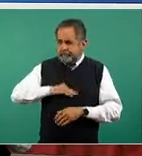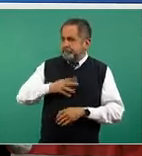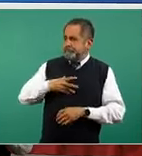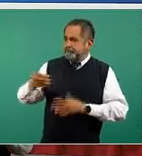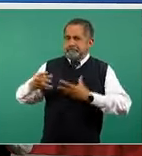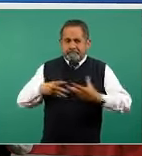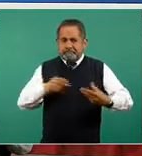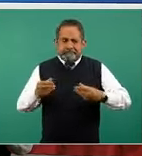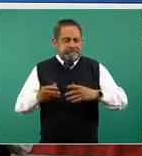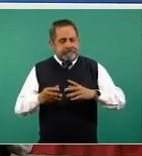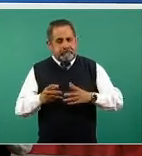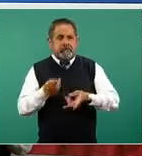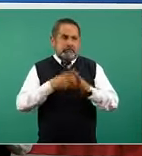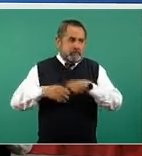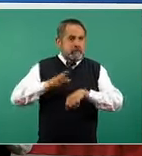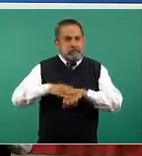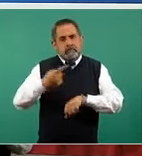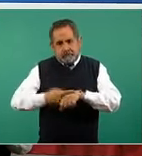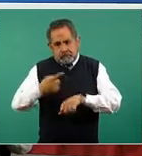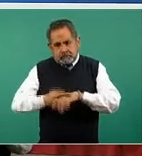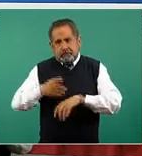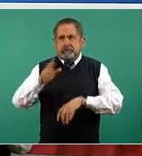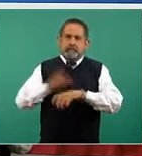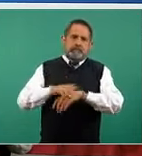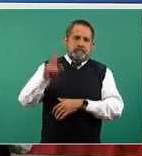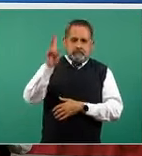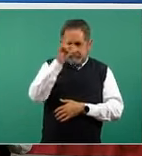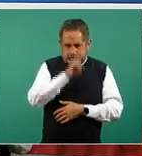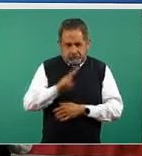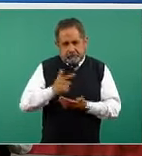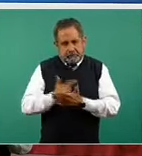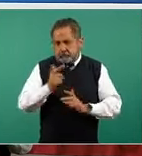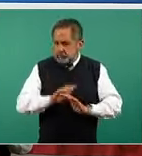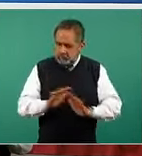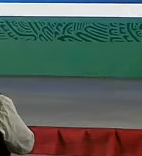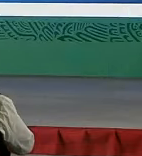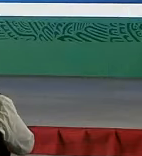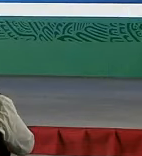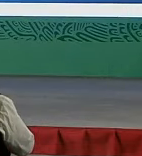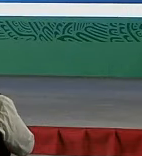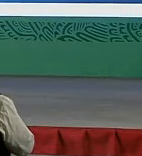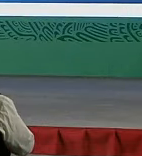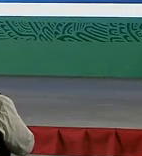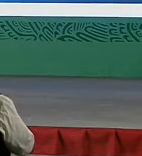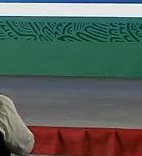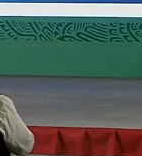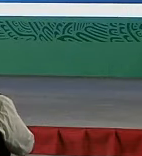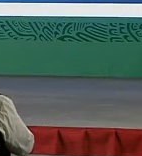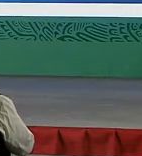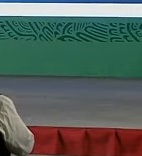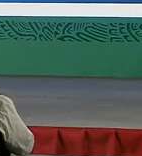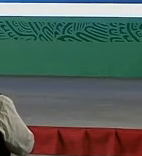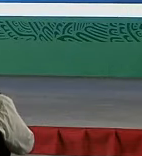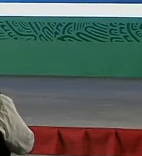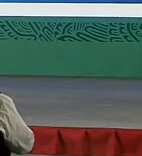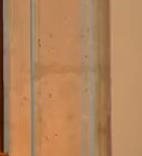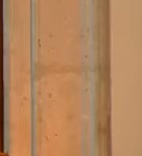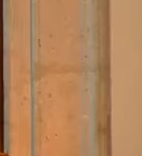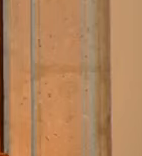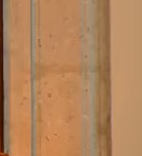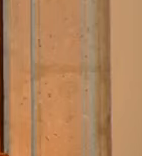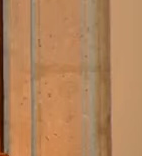contagios, va a haber más enfermos y obviamente va a haber más enfermos graves. Entonces es el llamado, y lo vamos a estar haciendo de manera